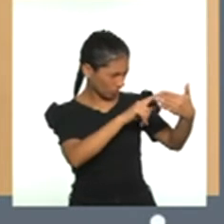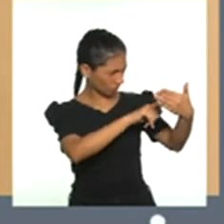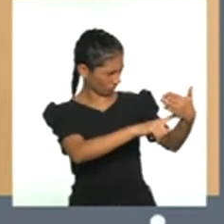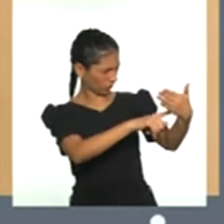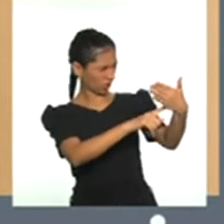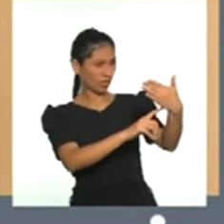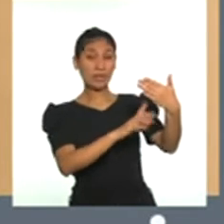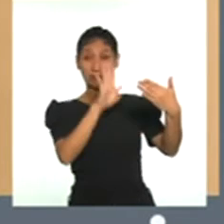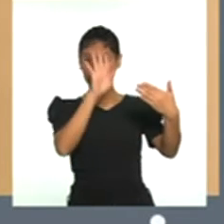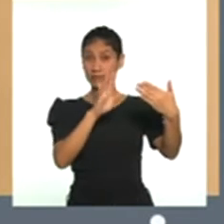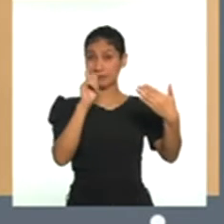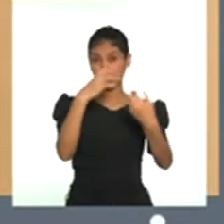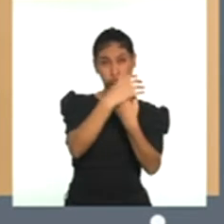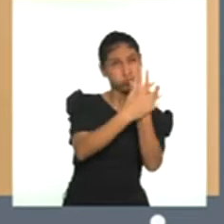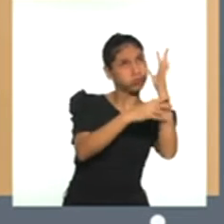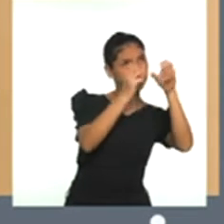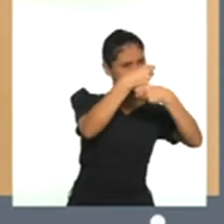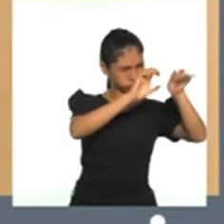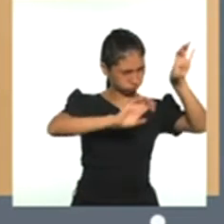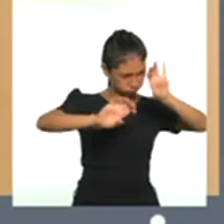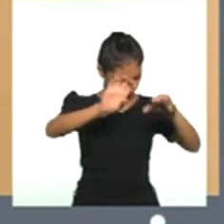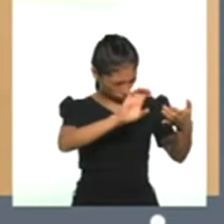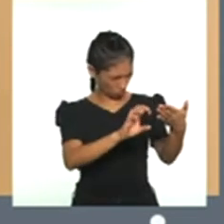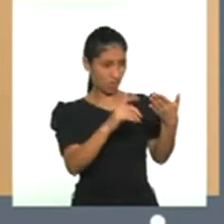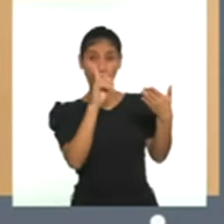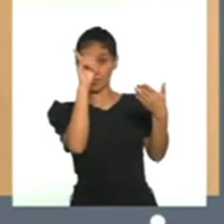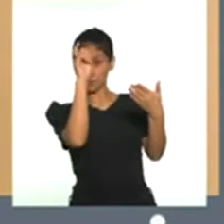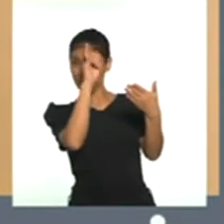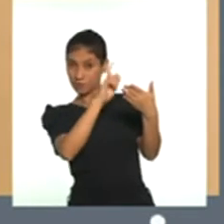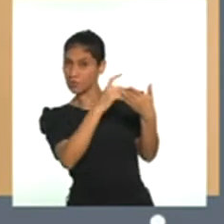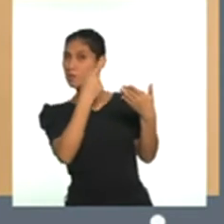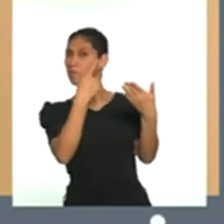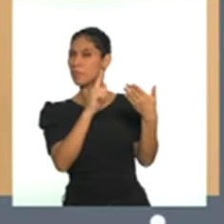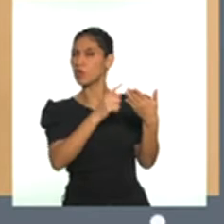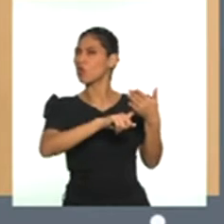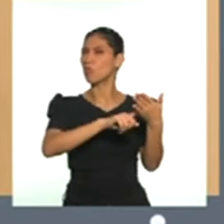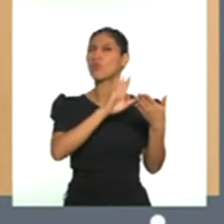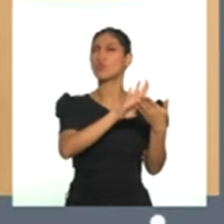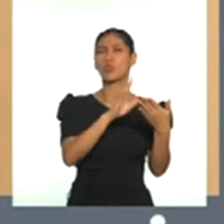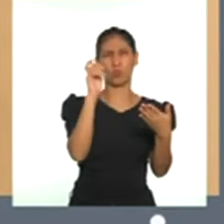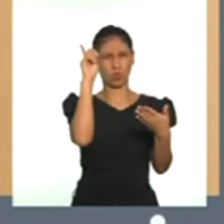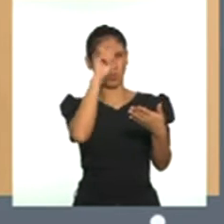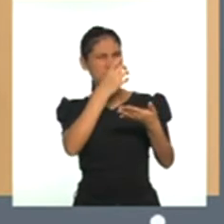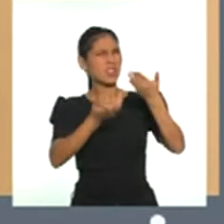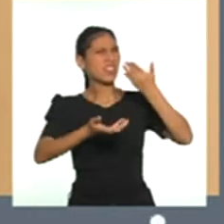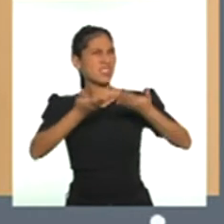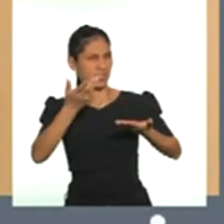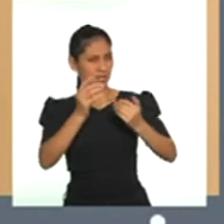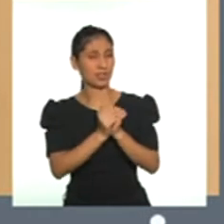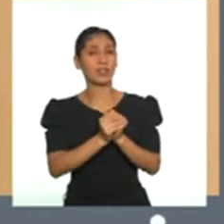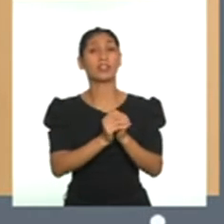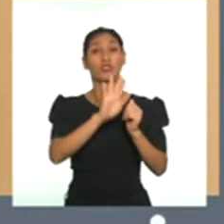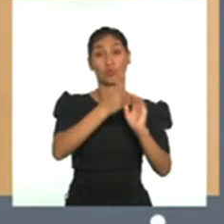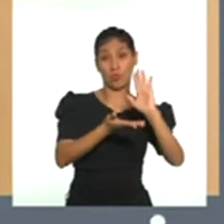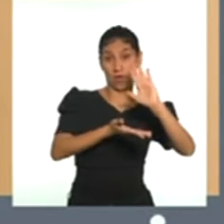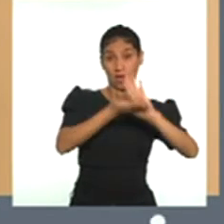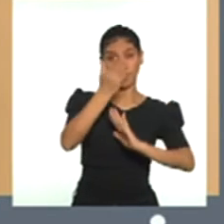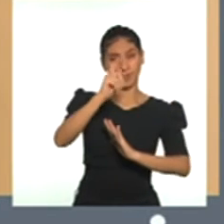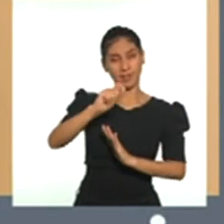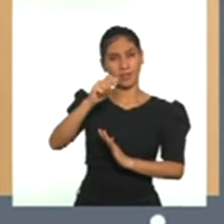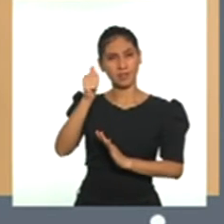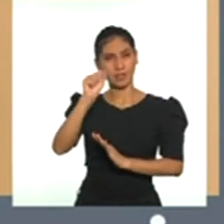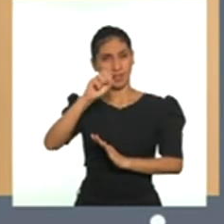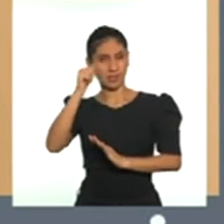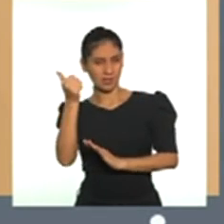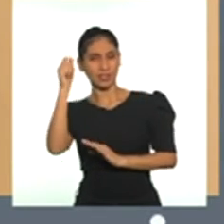ser compleja en su entendimiento y estudio. Y uno de los factores de esa complejidad es la alta tasa de migración interna